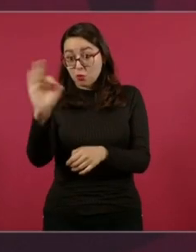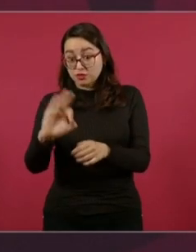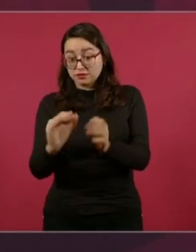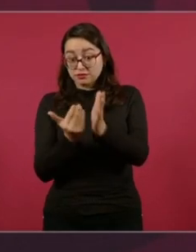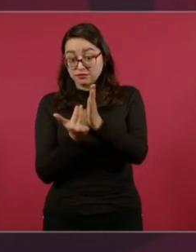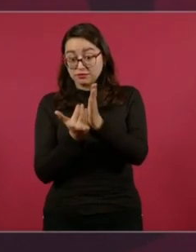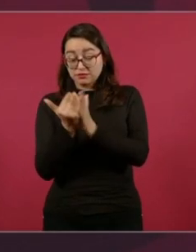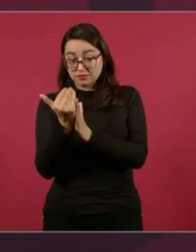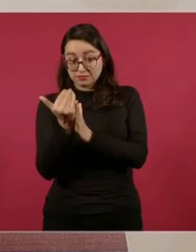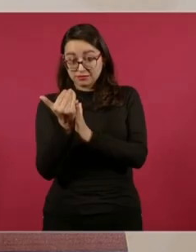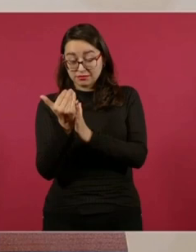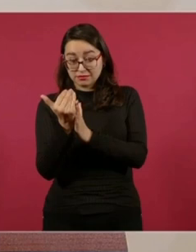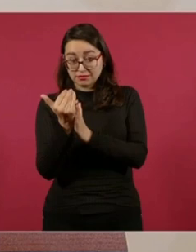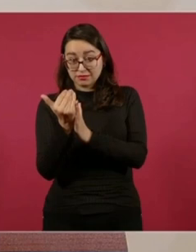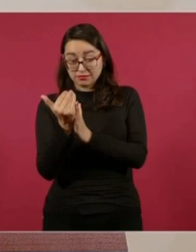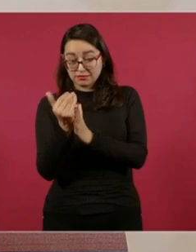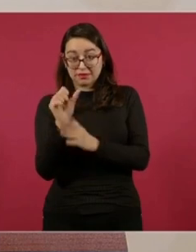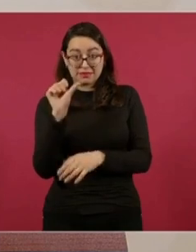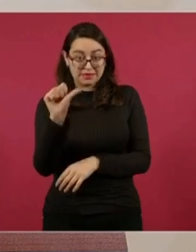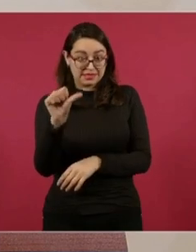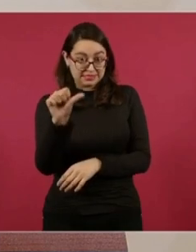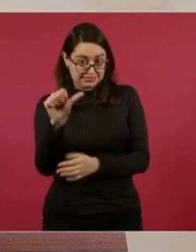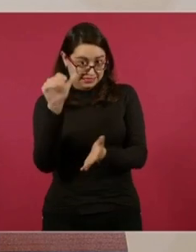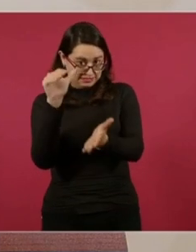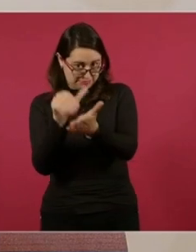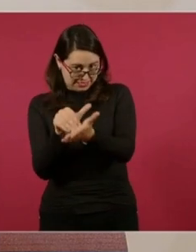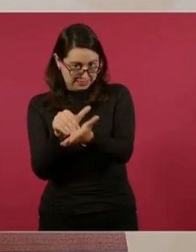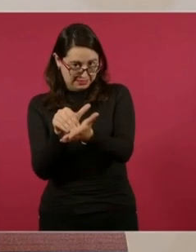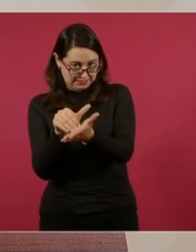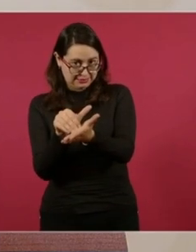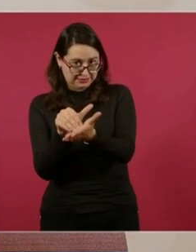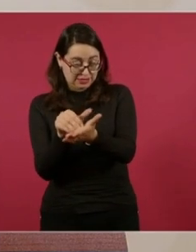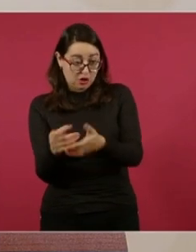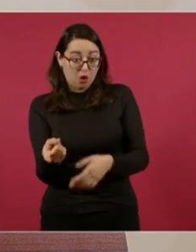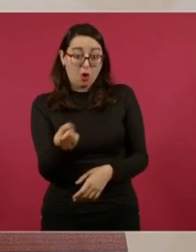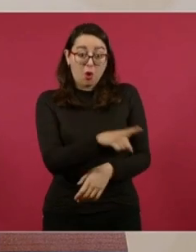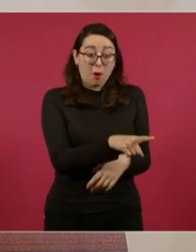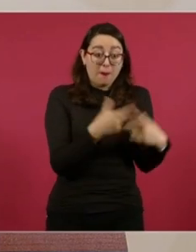existe. Vamos a buscar cómo lo resolvemos.